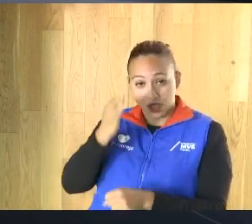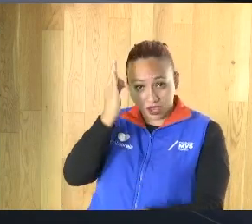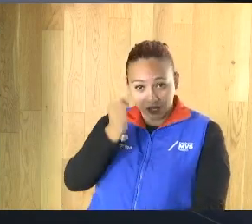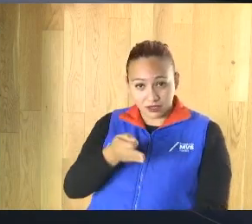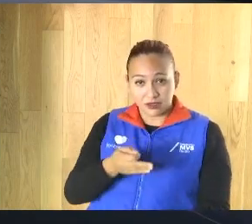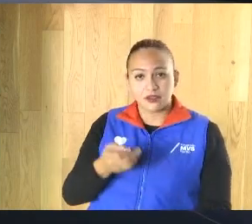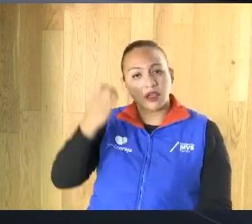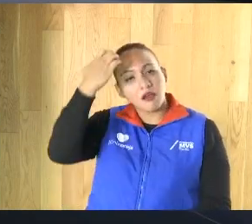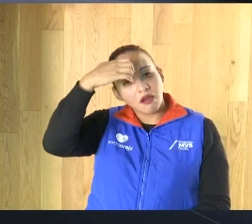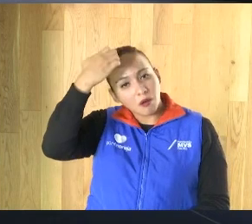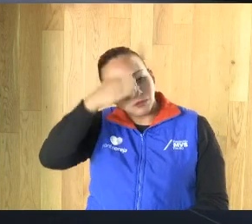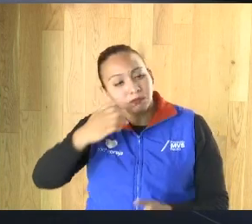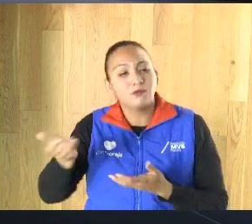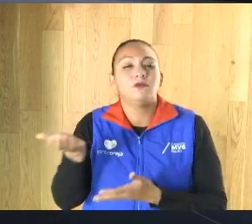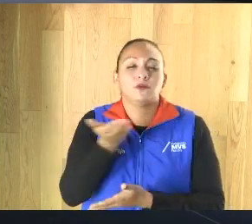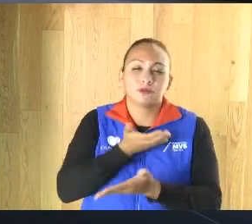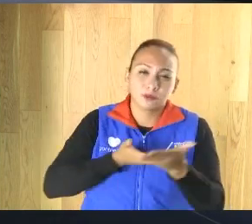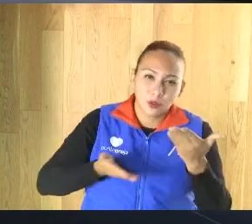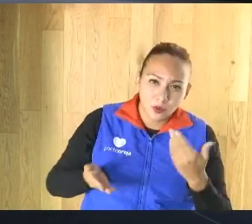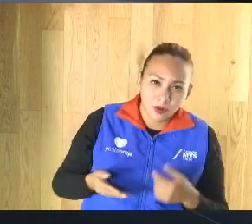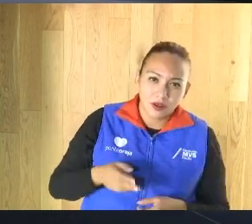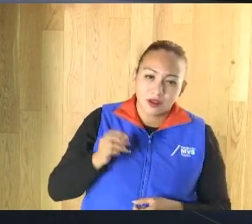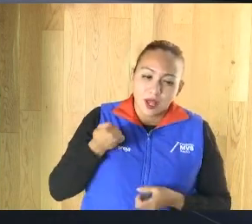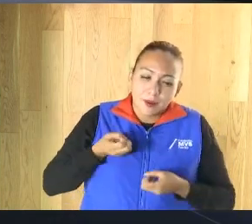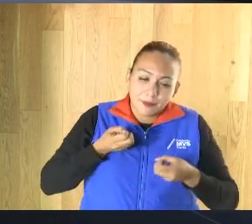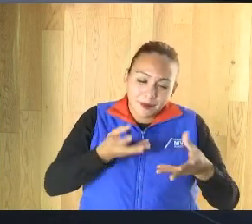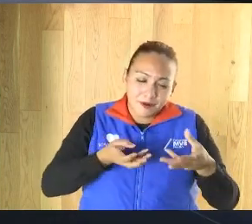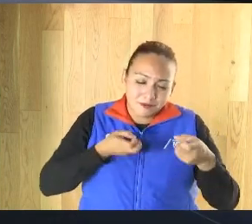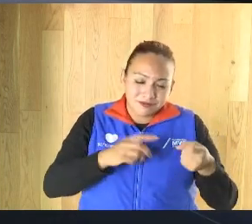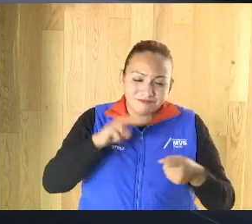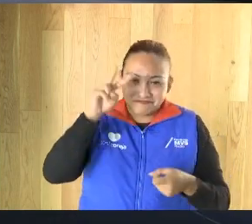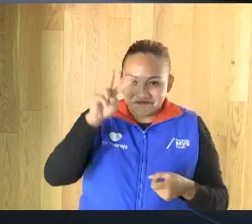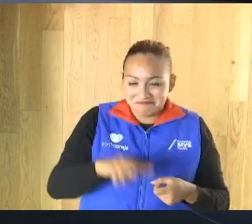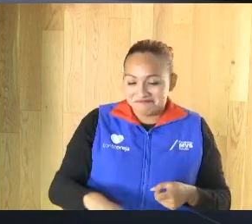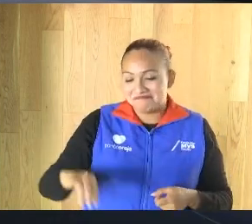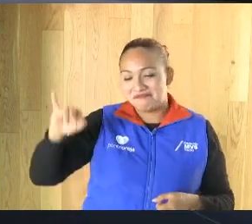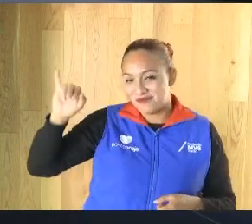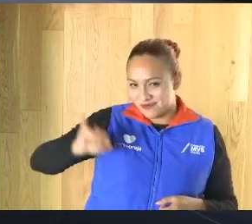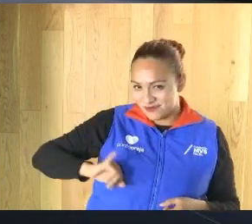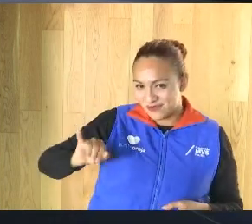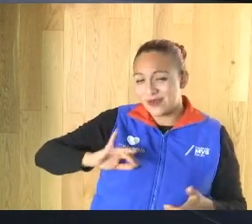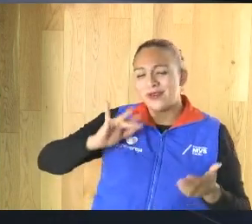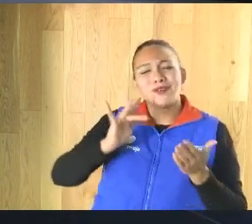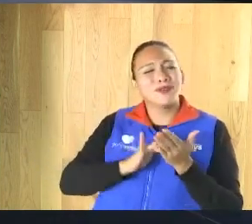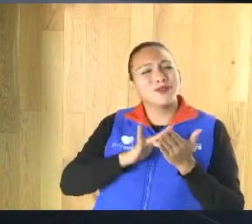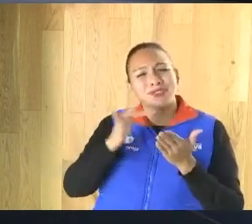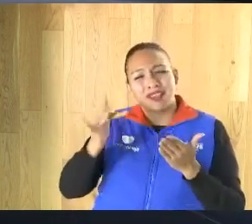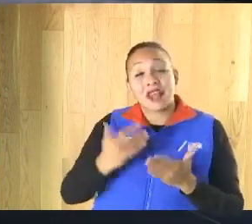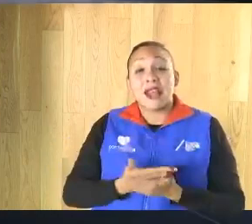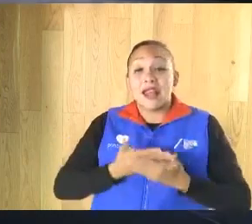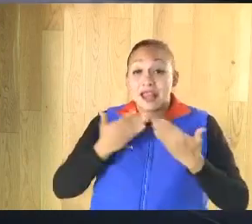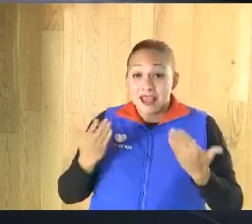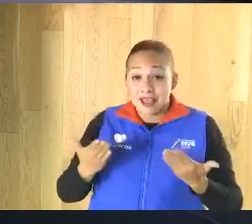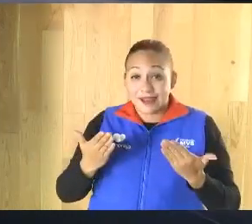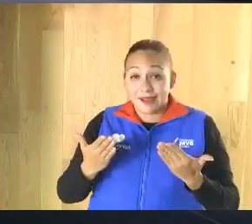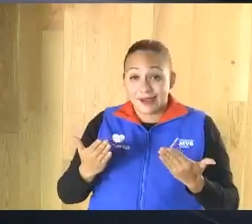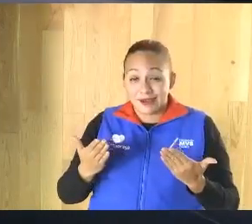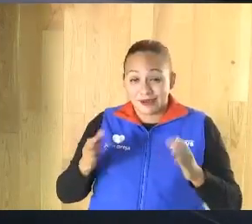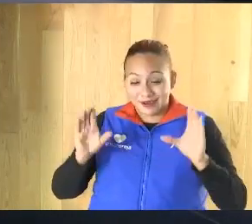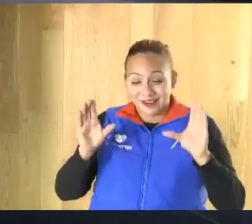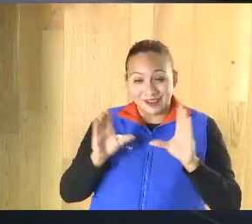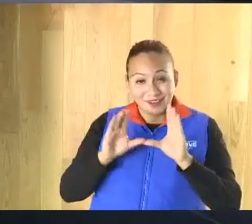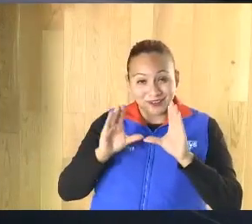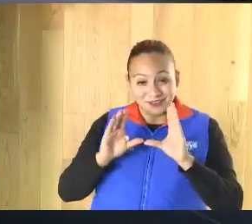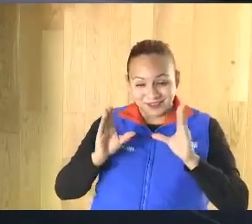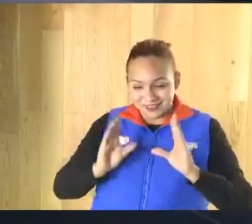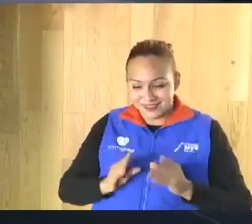tus conocimientos, tus experiencias que seguro son de gran interés para toda nuestra audiencia. Y te presentamos un reconocimiento a